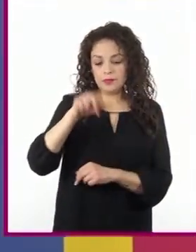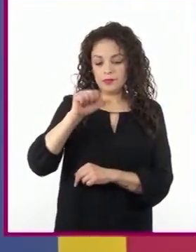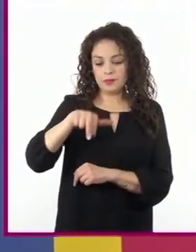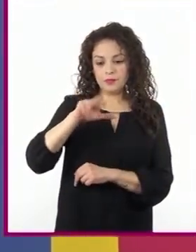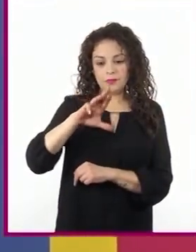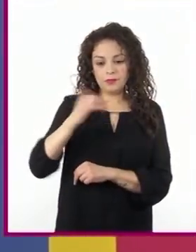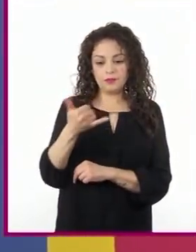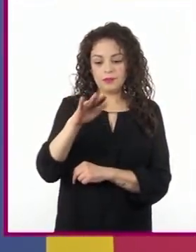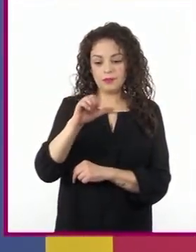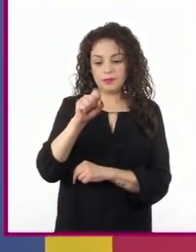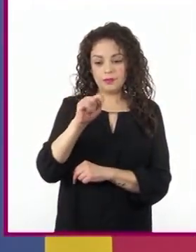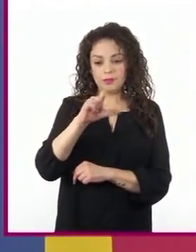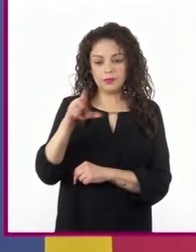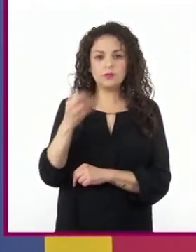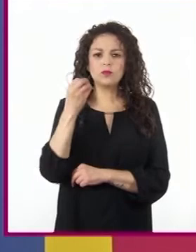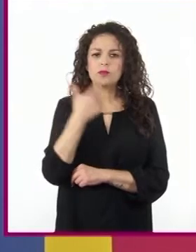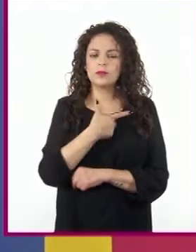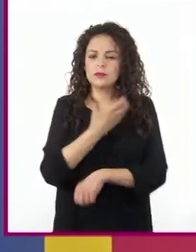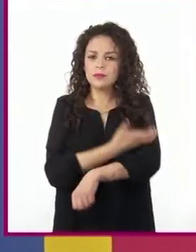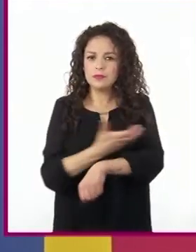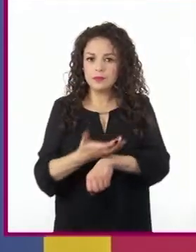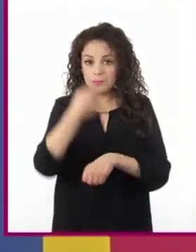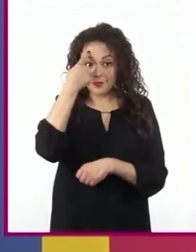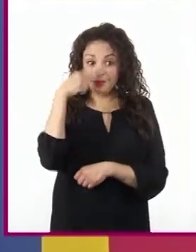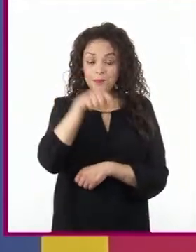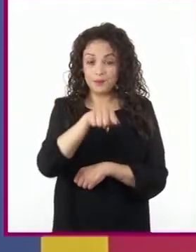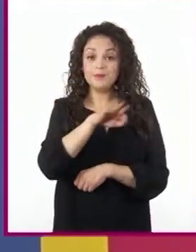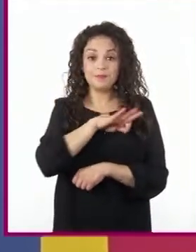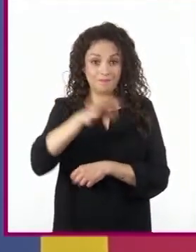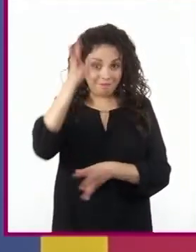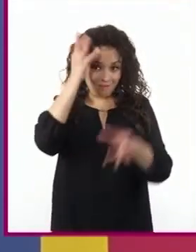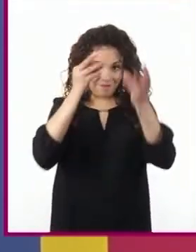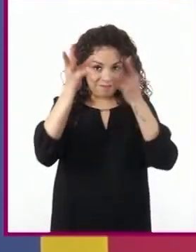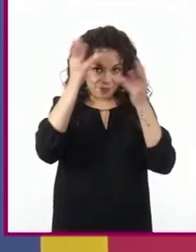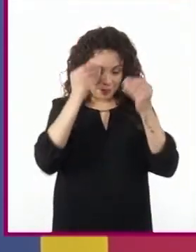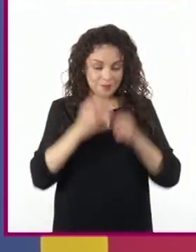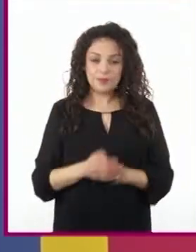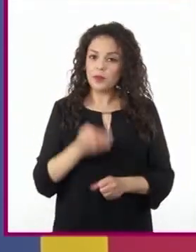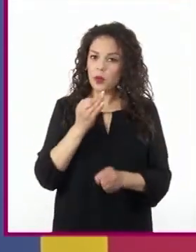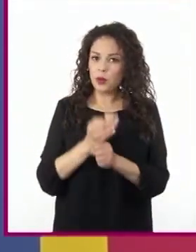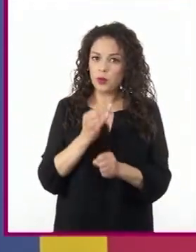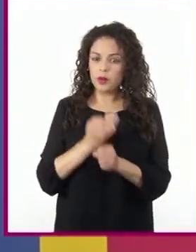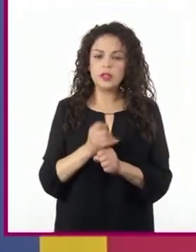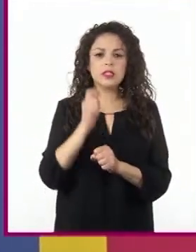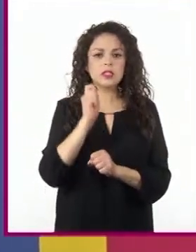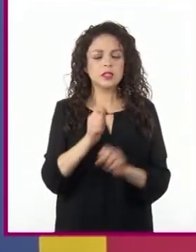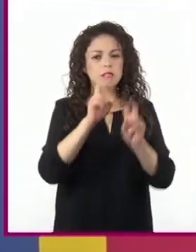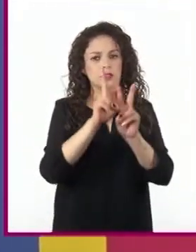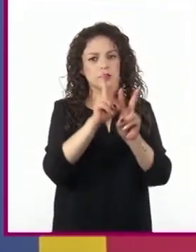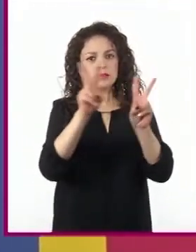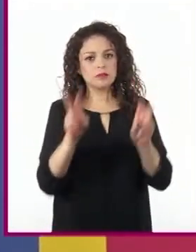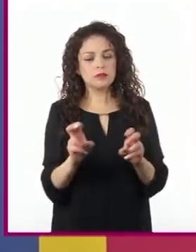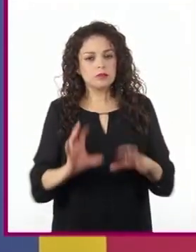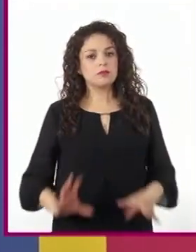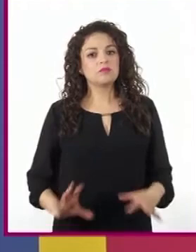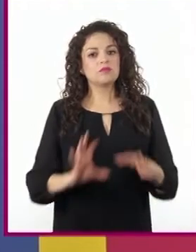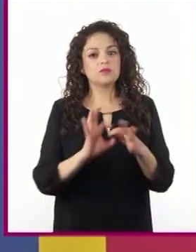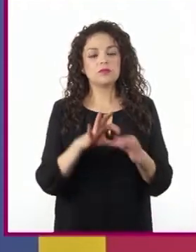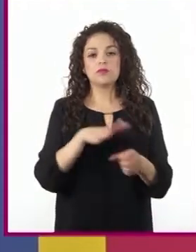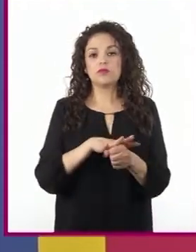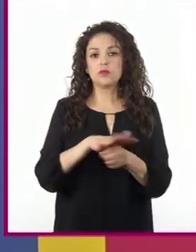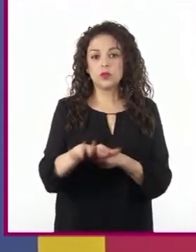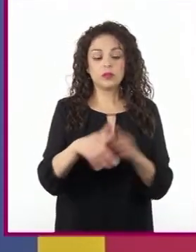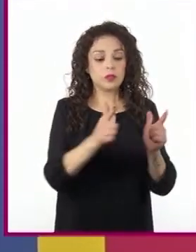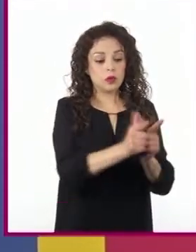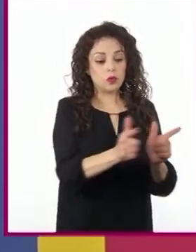les acompañaré con mucho gusto en el logro de sus aprendizajes. En esta ocasión trataremos un tema relacionado con los grupos